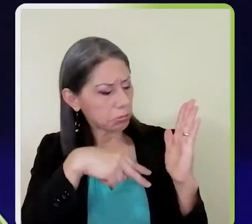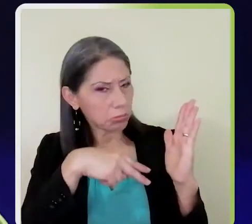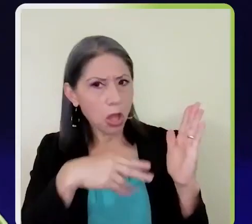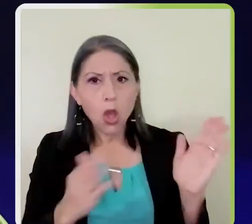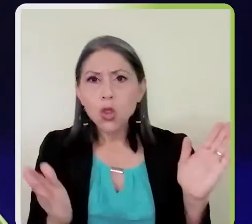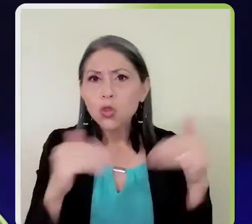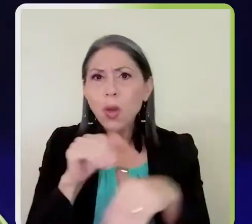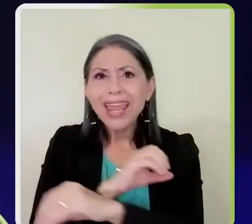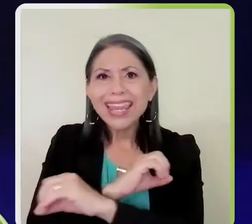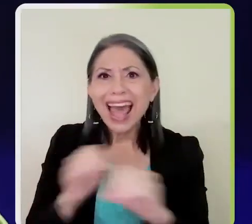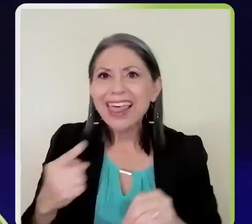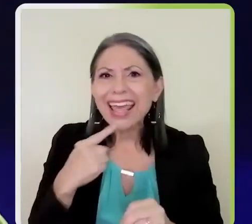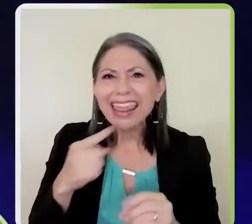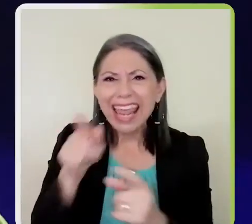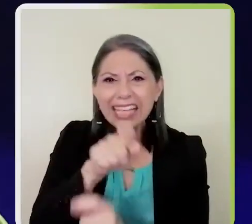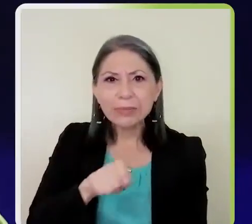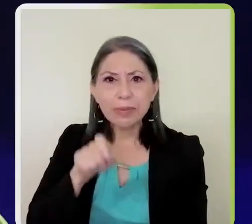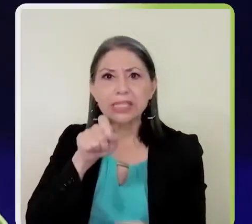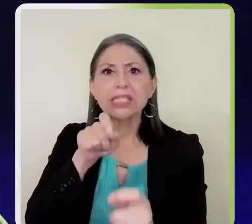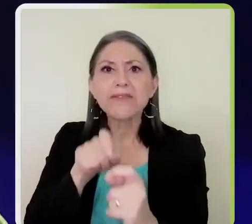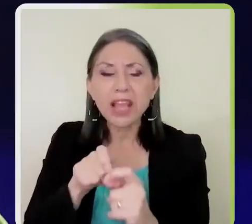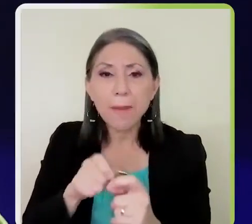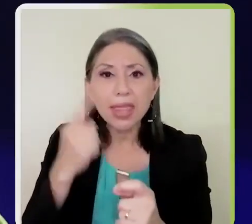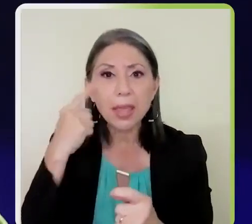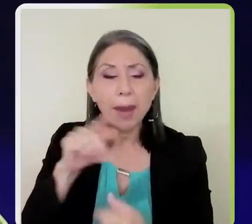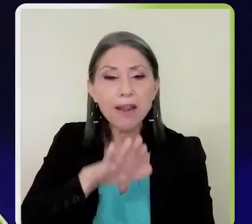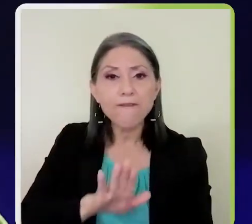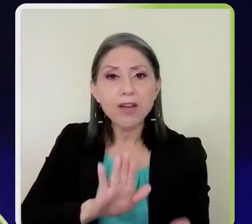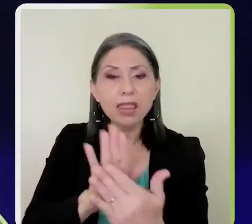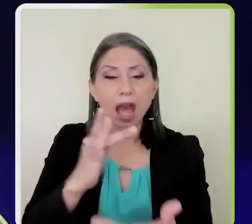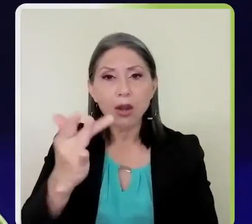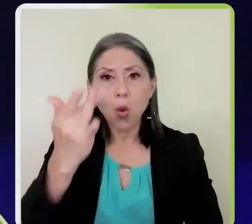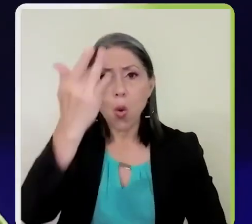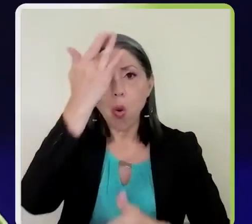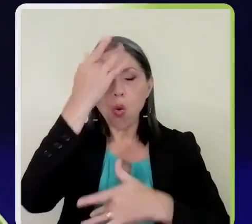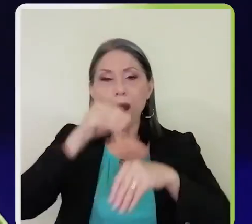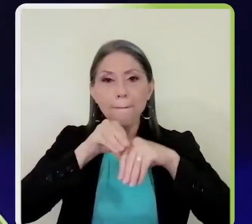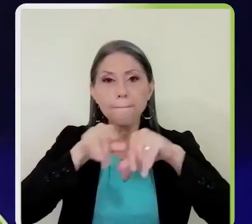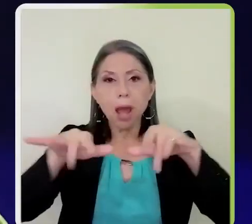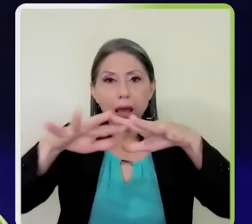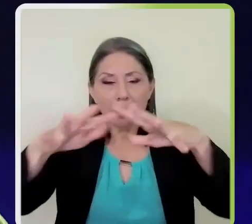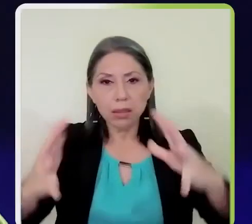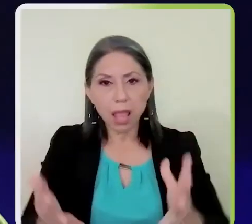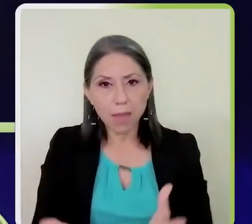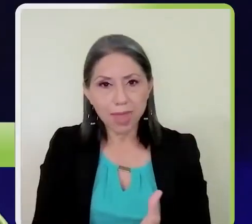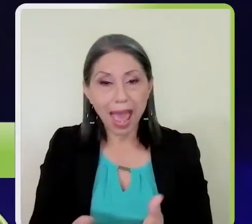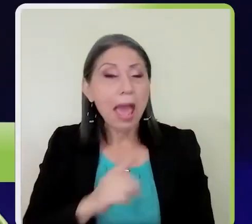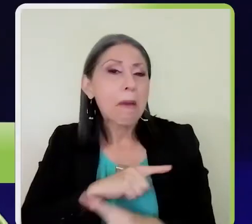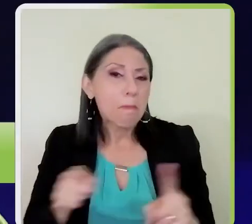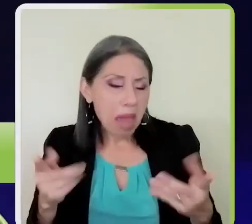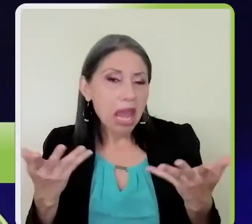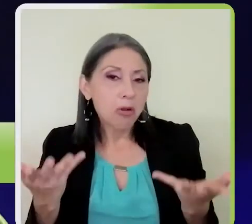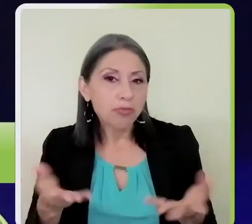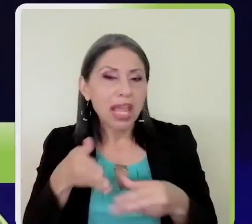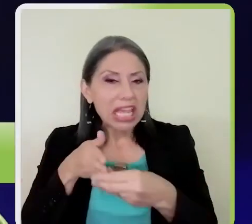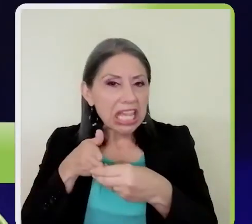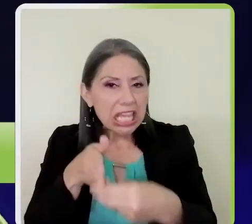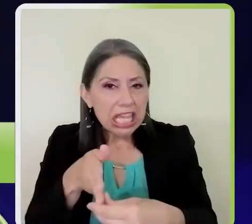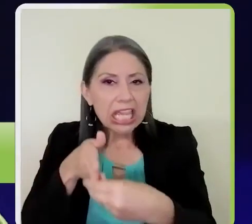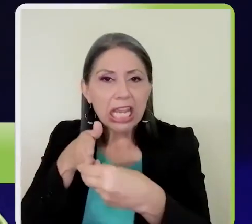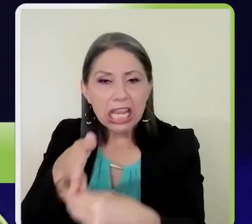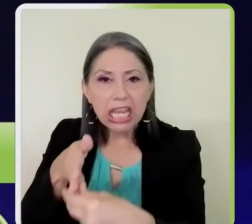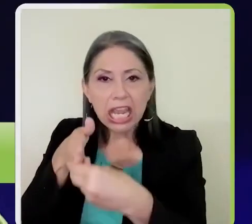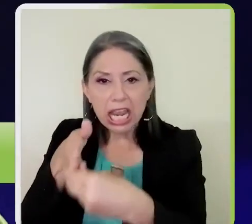diga en frente a una pandemia, pero por lo menos da algunas luces en el sentido de que tenemos que concluir que